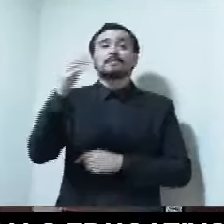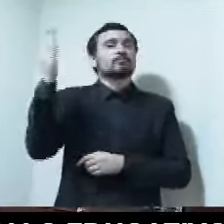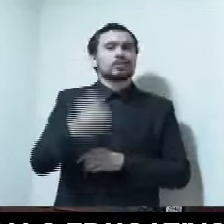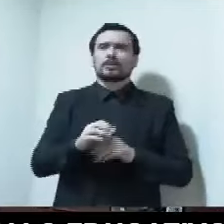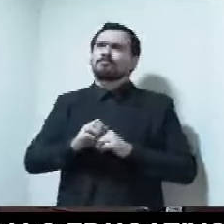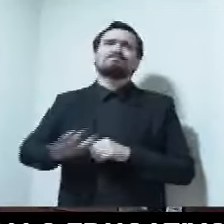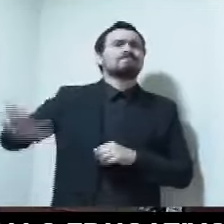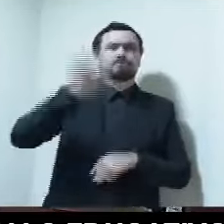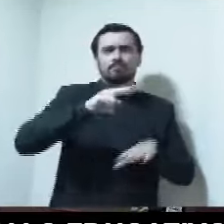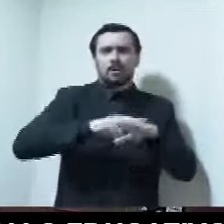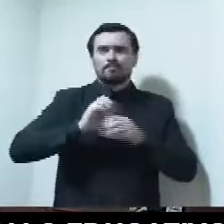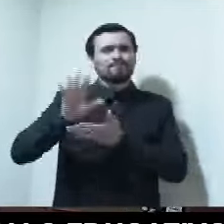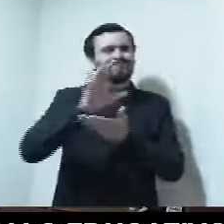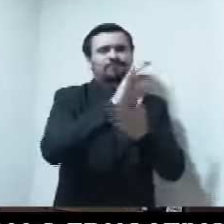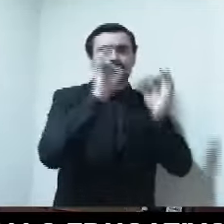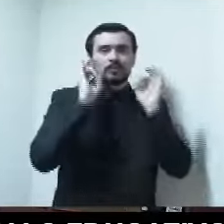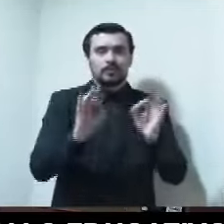100%.